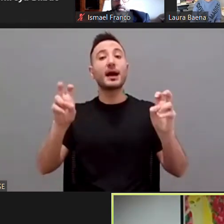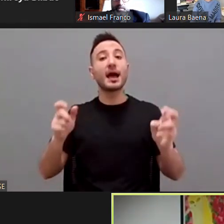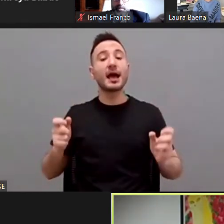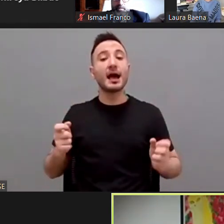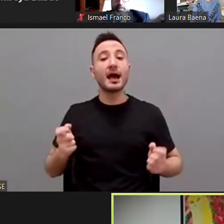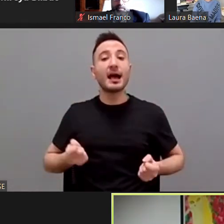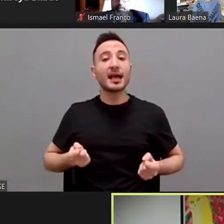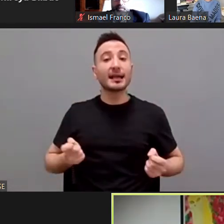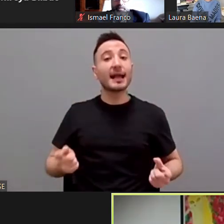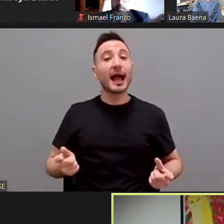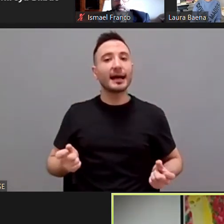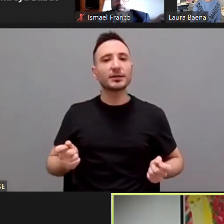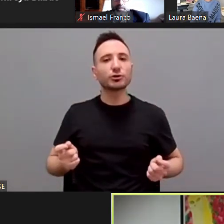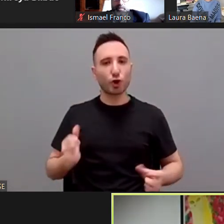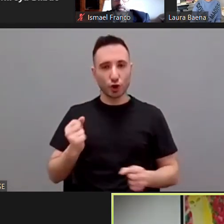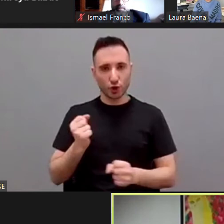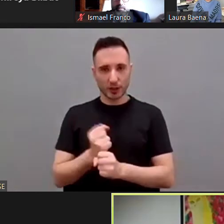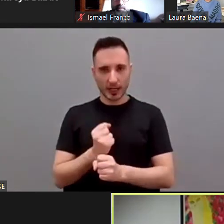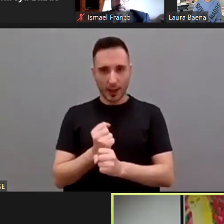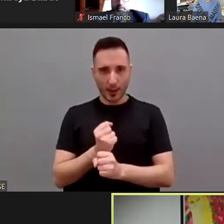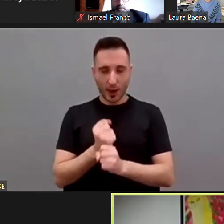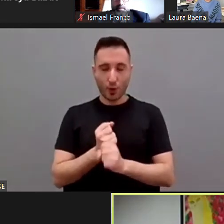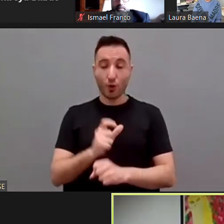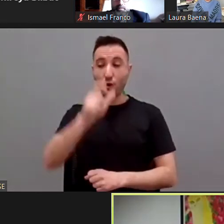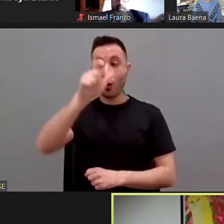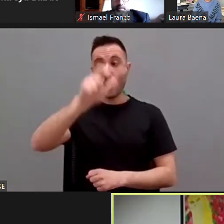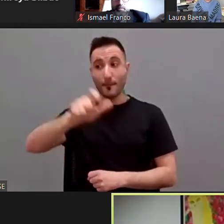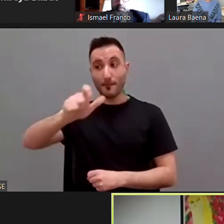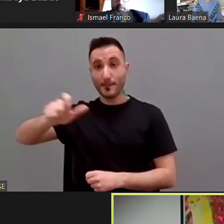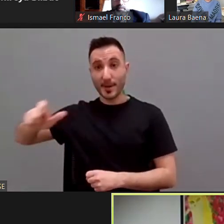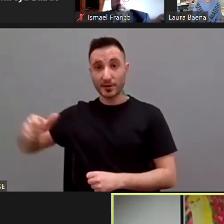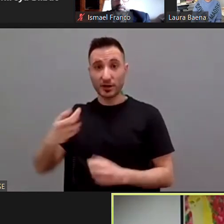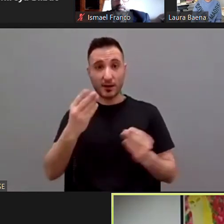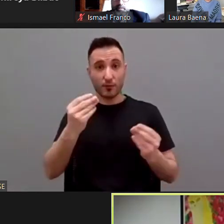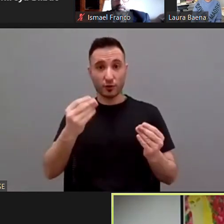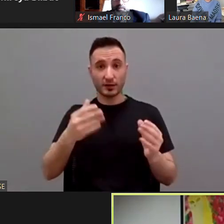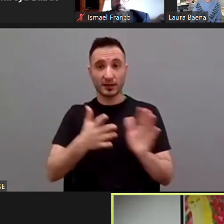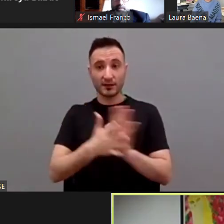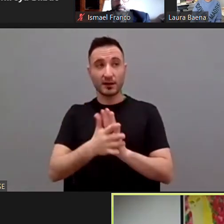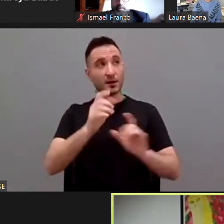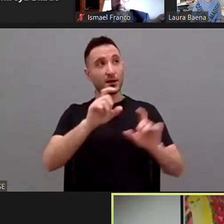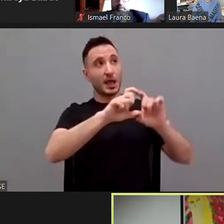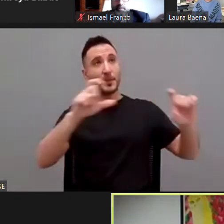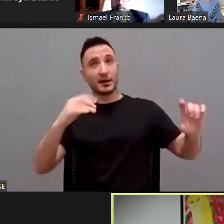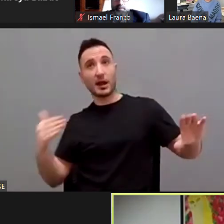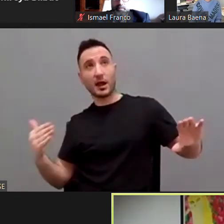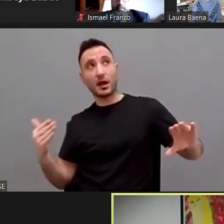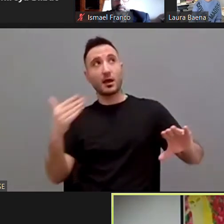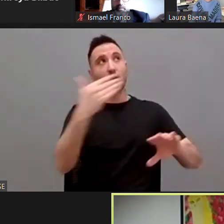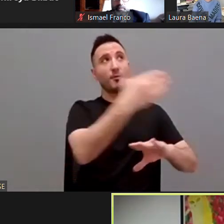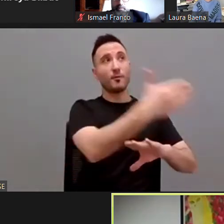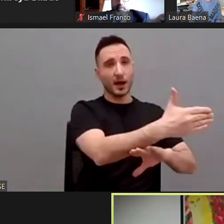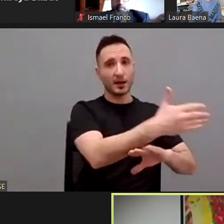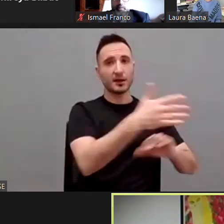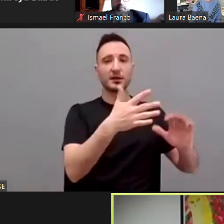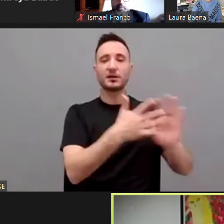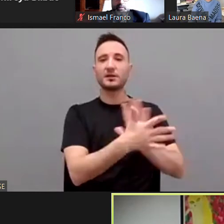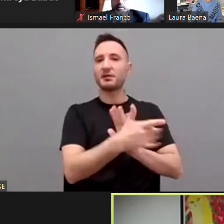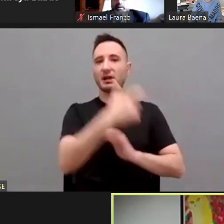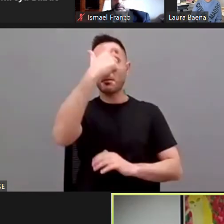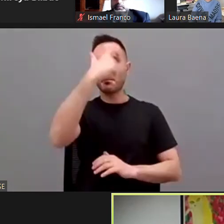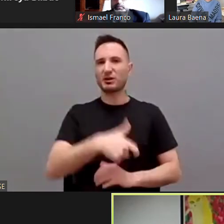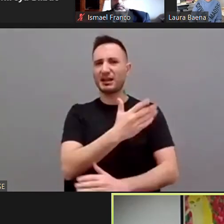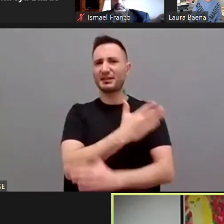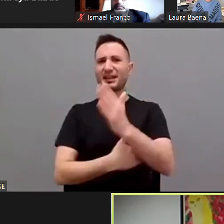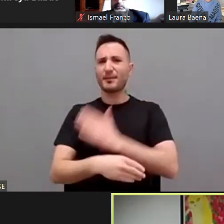trabajo, ¿vale? Para muchas personas, ir a trabajar supone un coste adicional a una persona sin discapacidad. Con lo cual, si